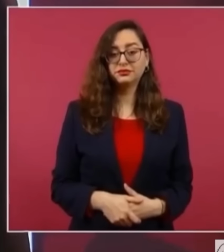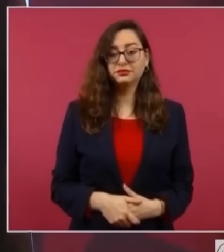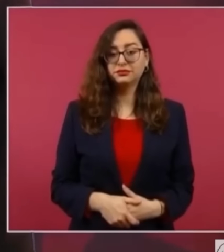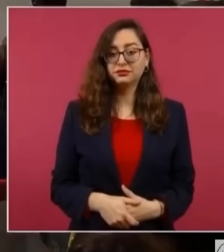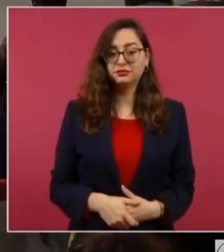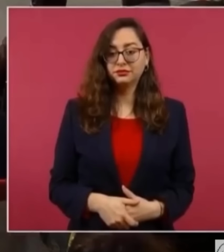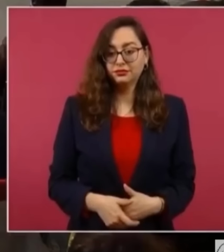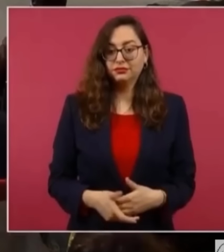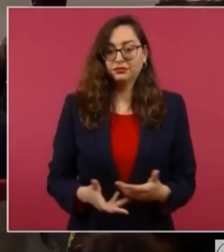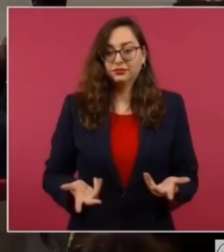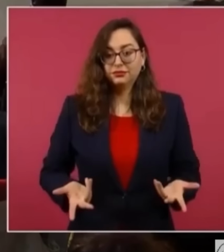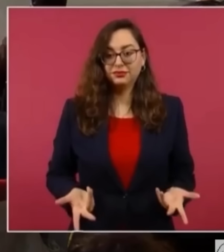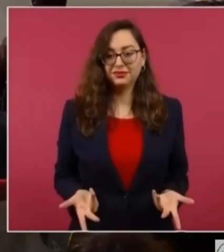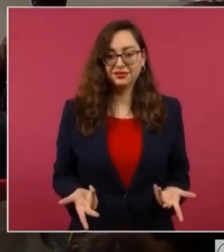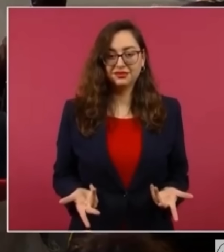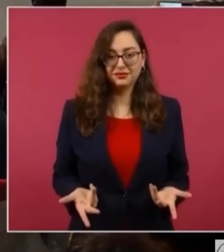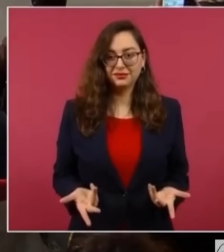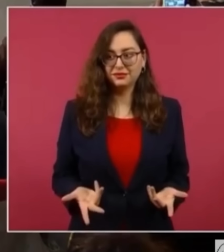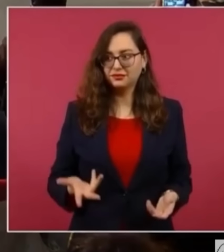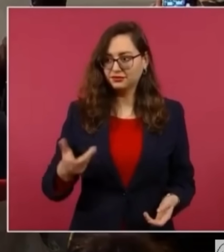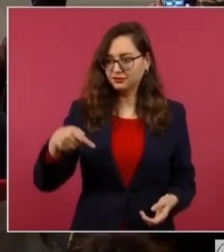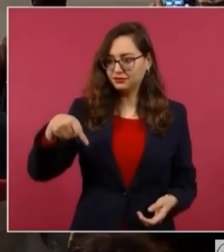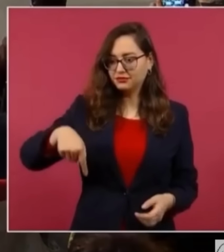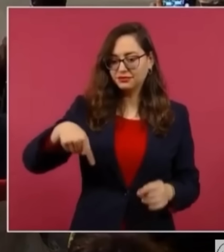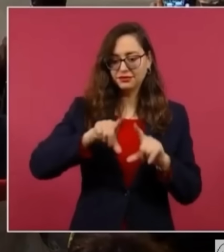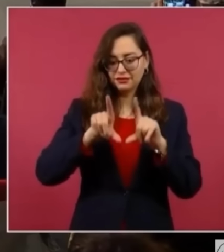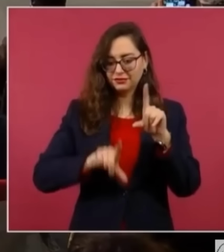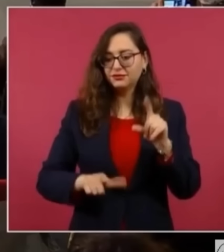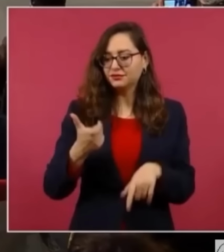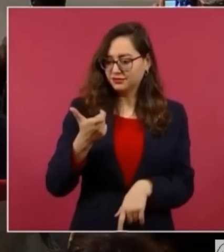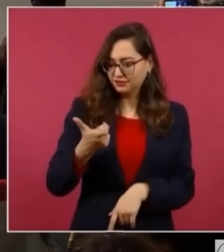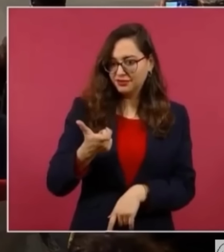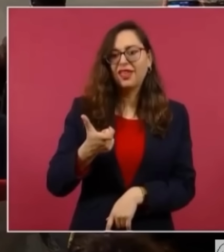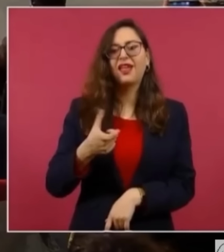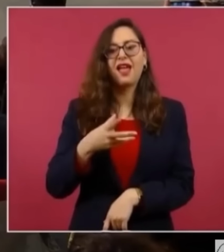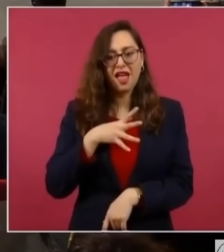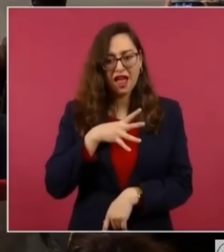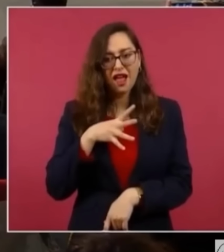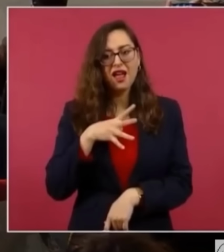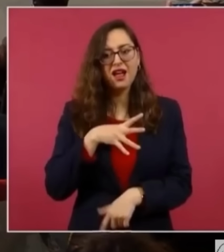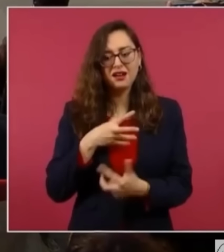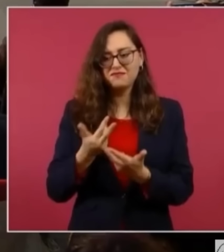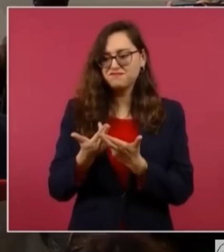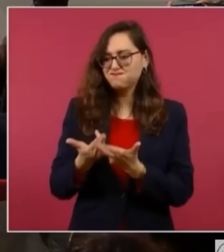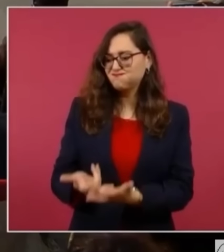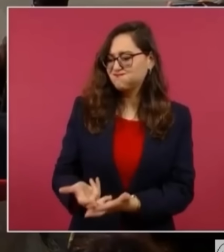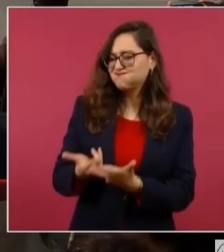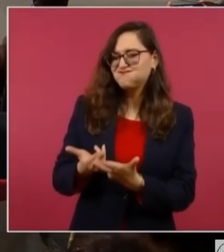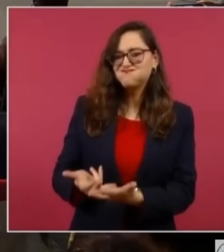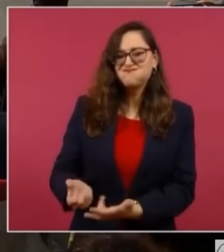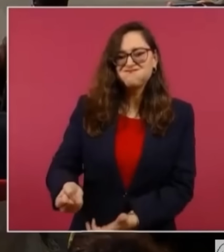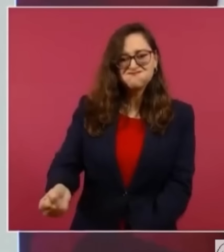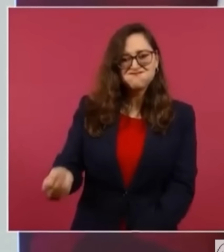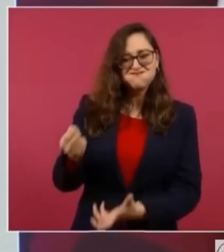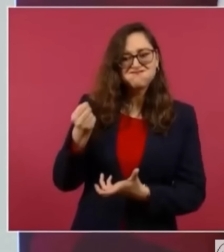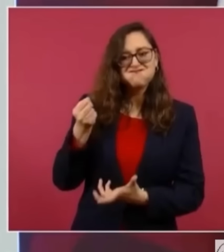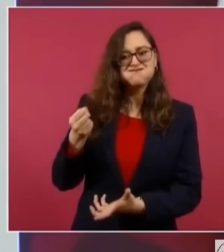imagínense cuánto dinero les daban a los medios de